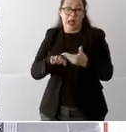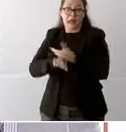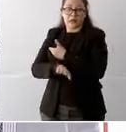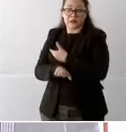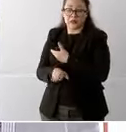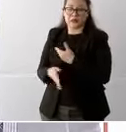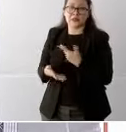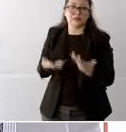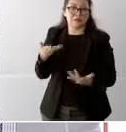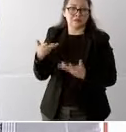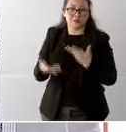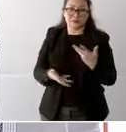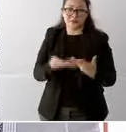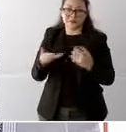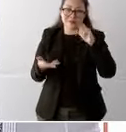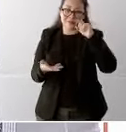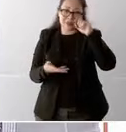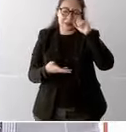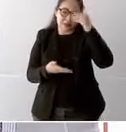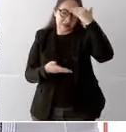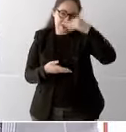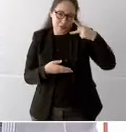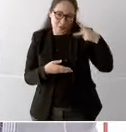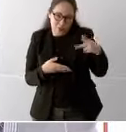De esas cosas que hacían,